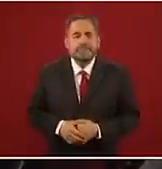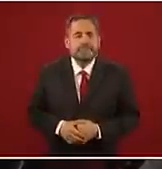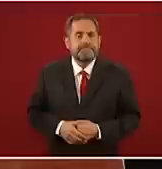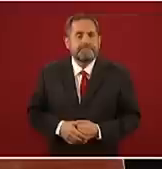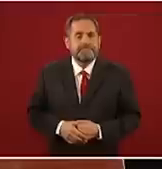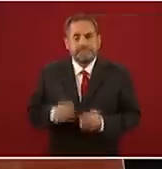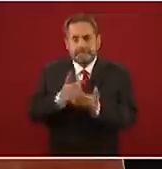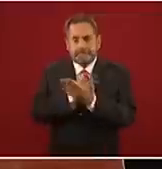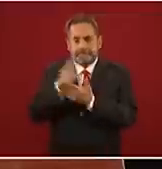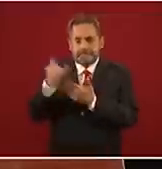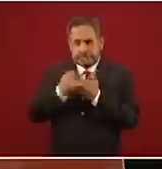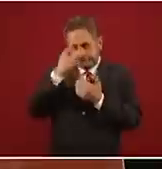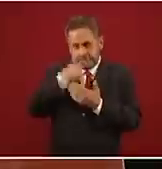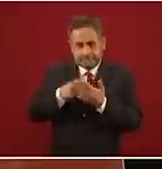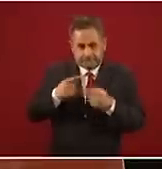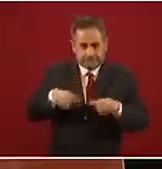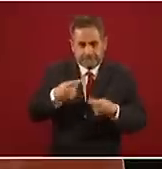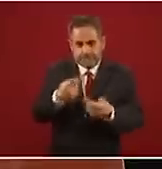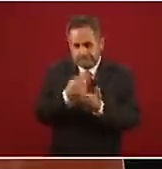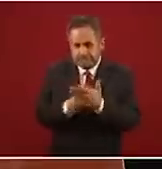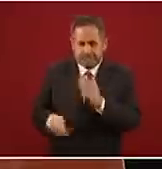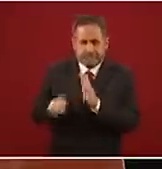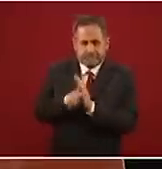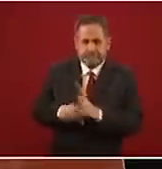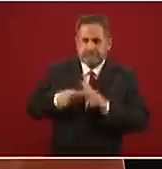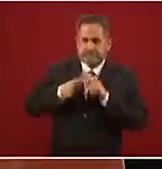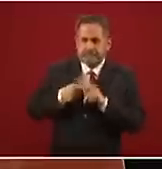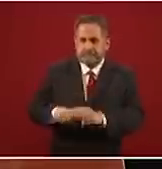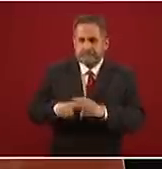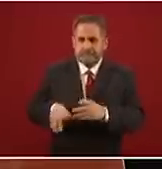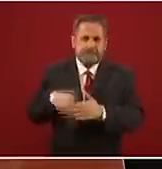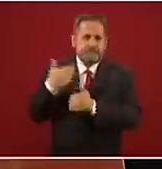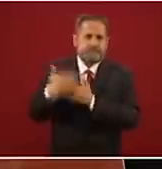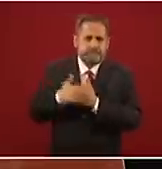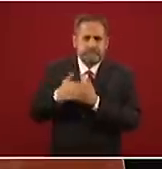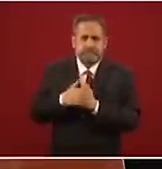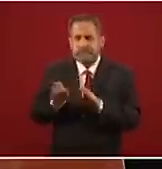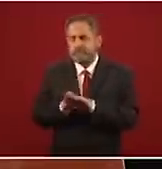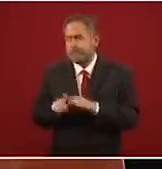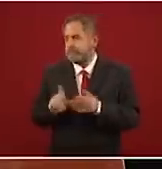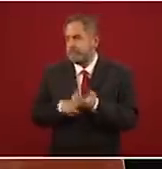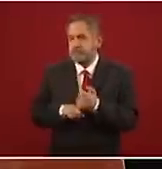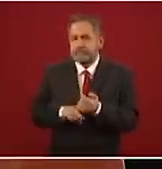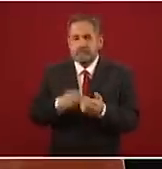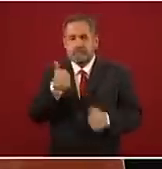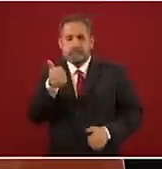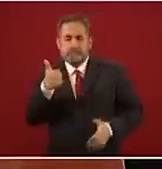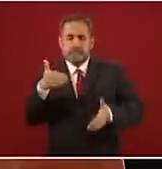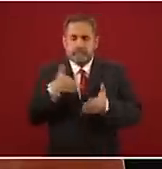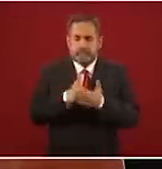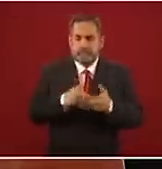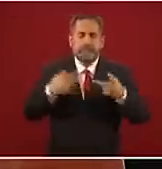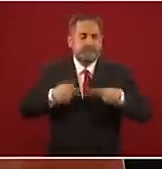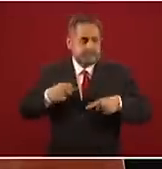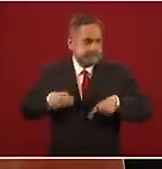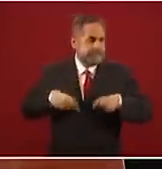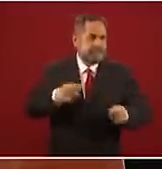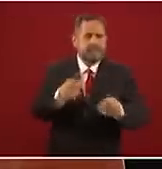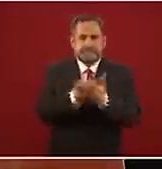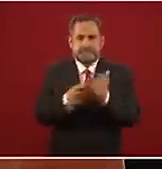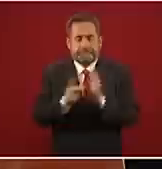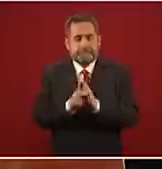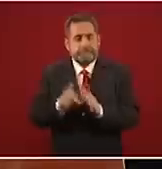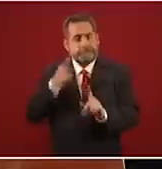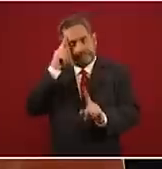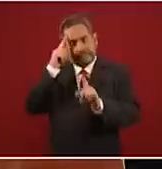el programa de basificación empezará próximamente con los primeros 6,000 trabajadores. La meta es